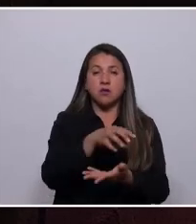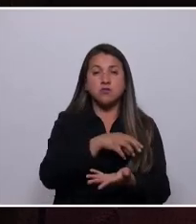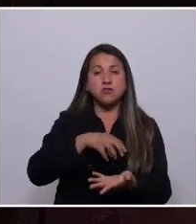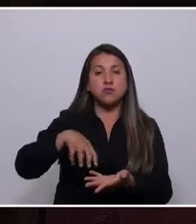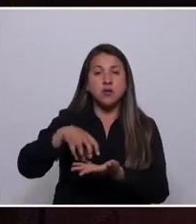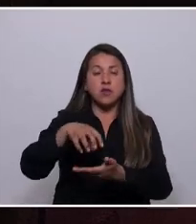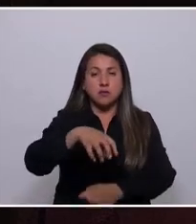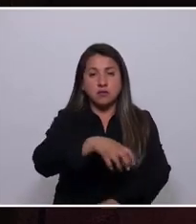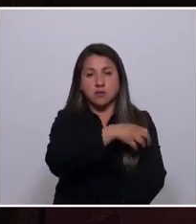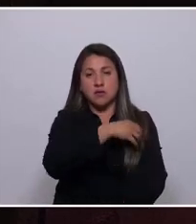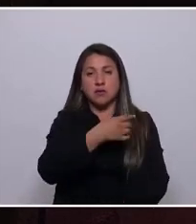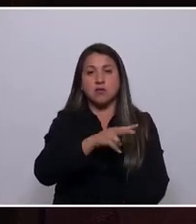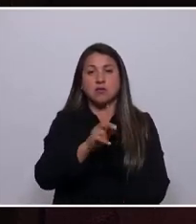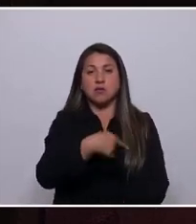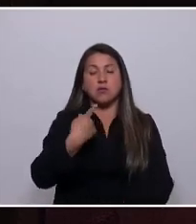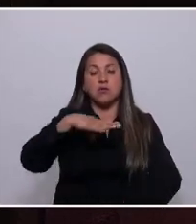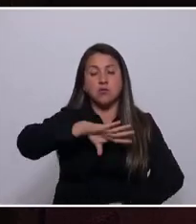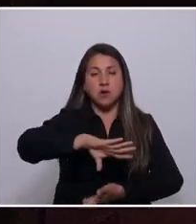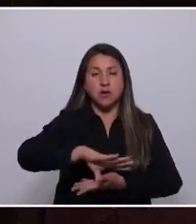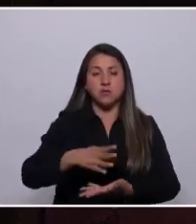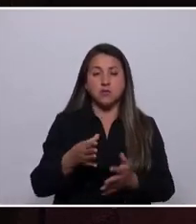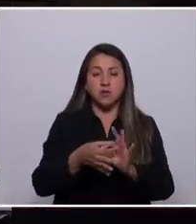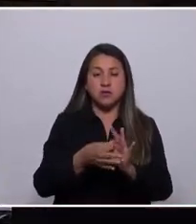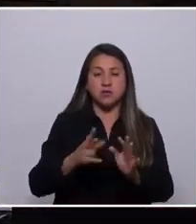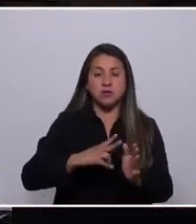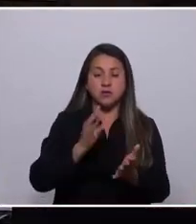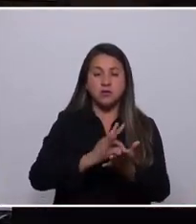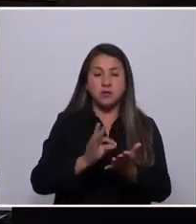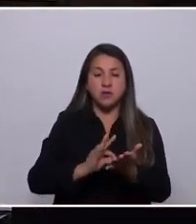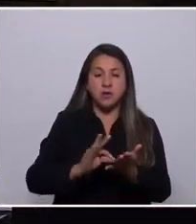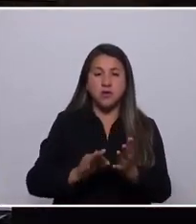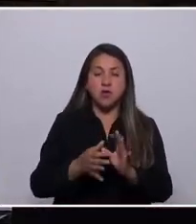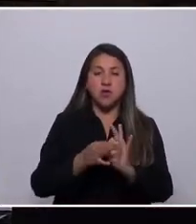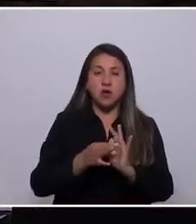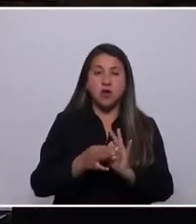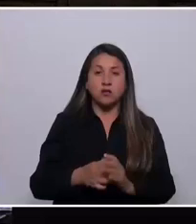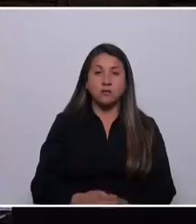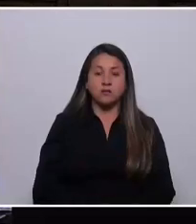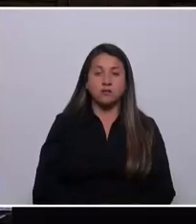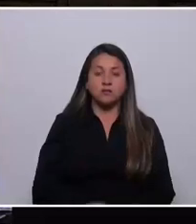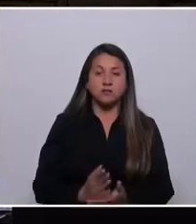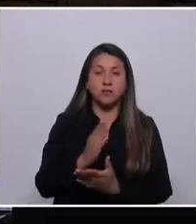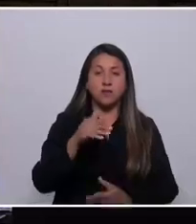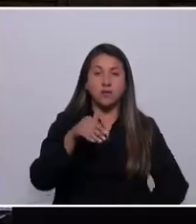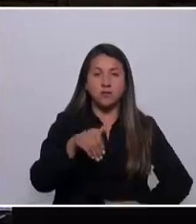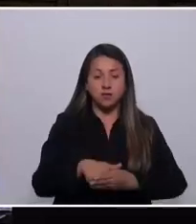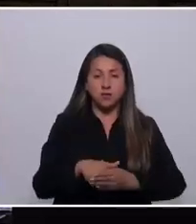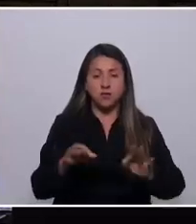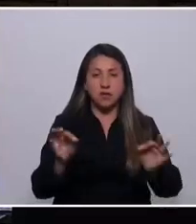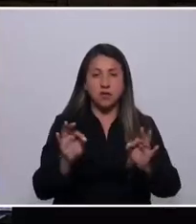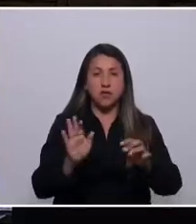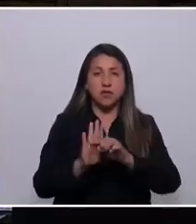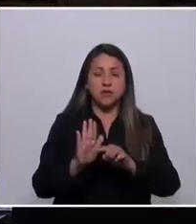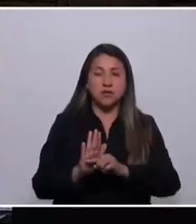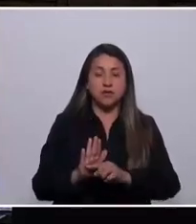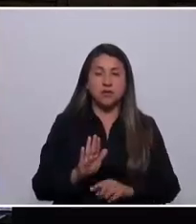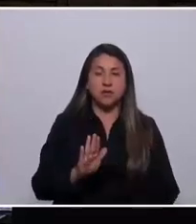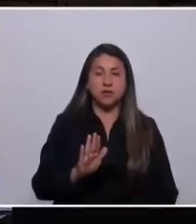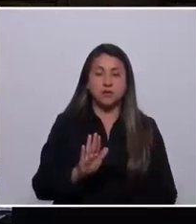país. Muchas gracias, señor secretario. Gracias. En votación, la indicación número